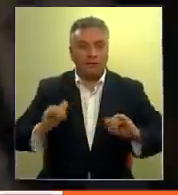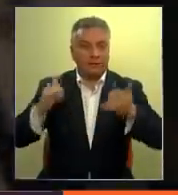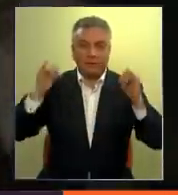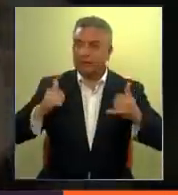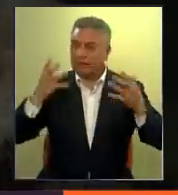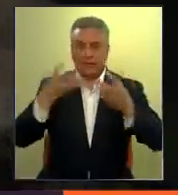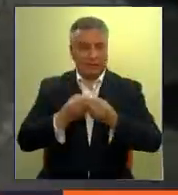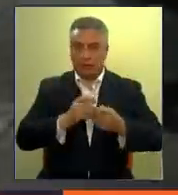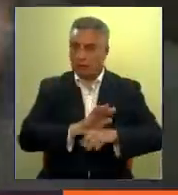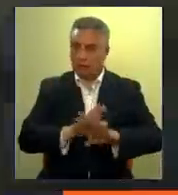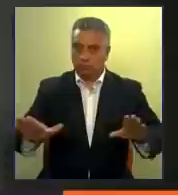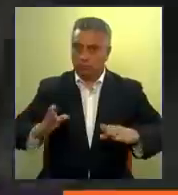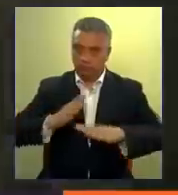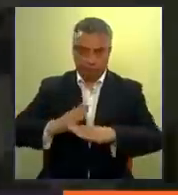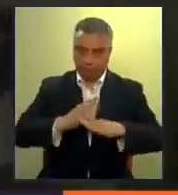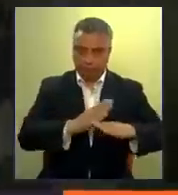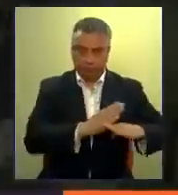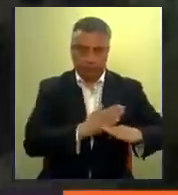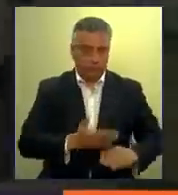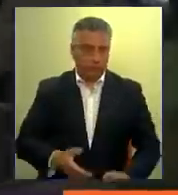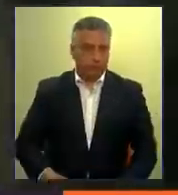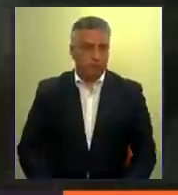tema?